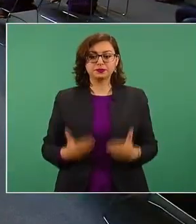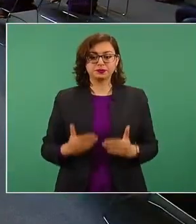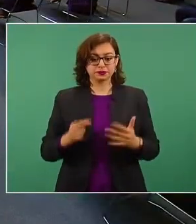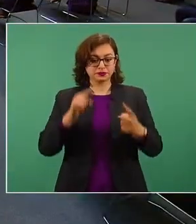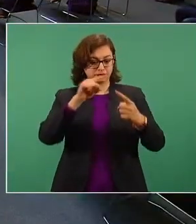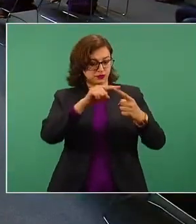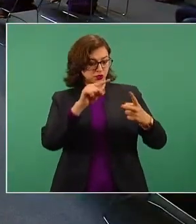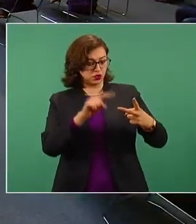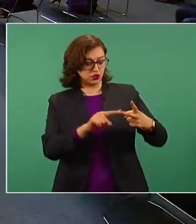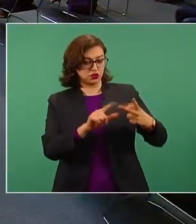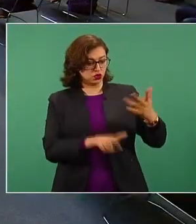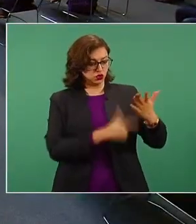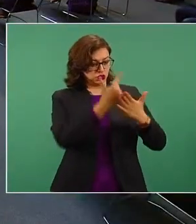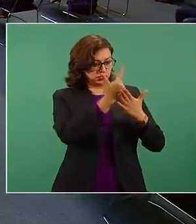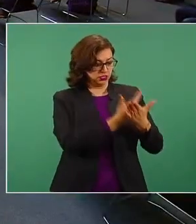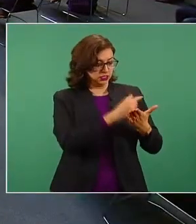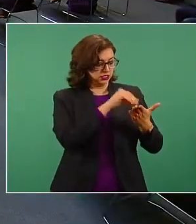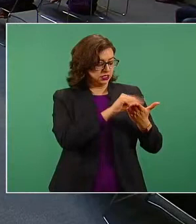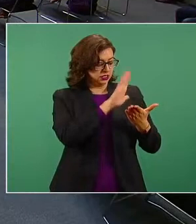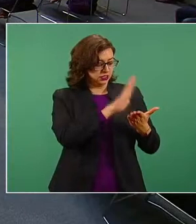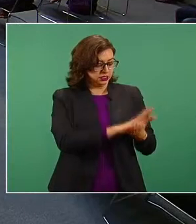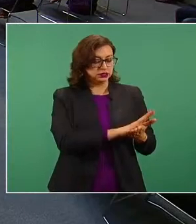ya con los dos compañeros que teníamos